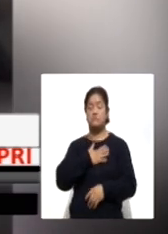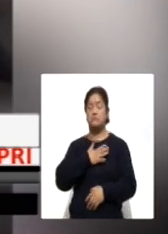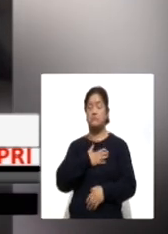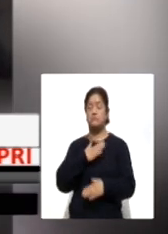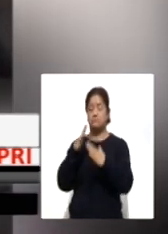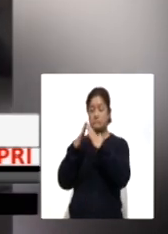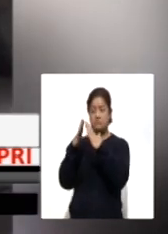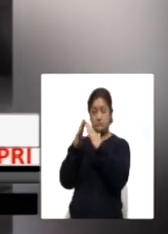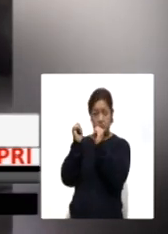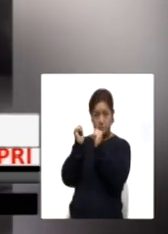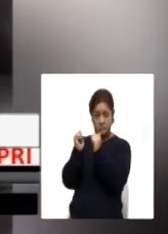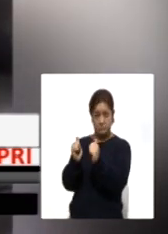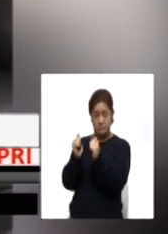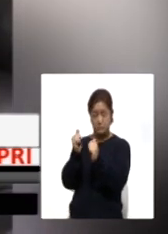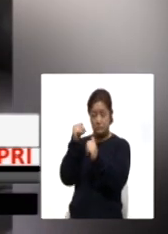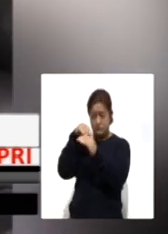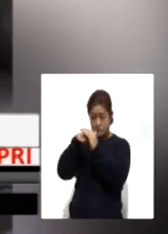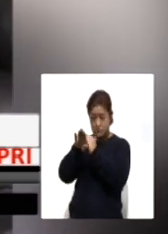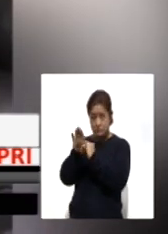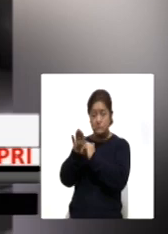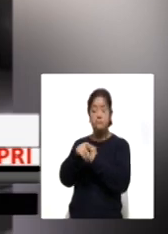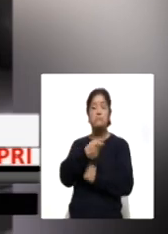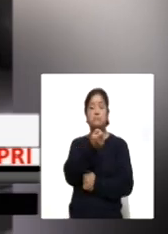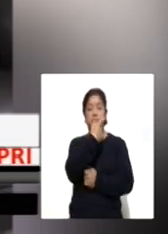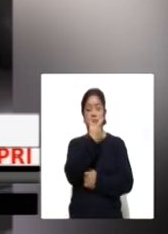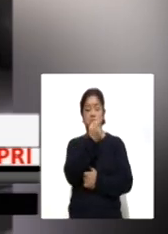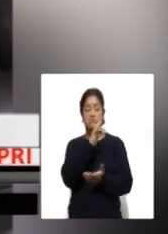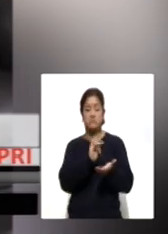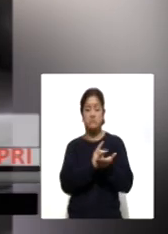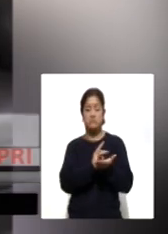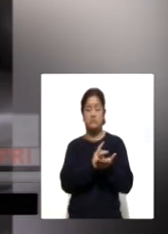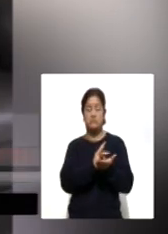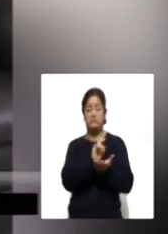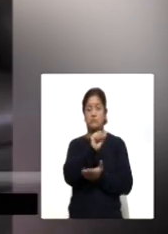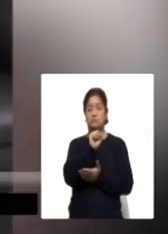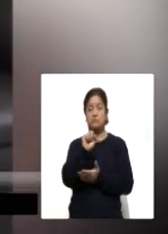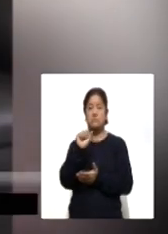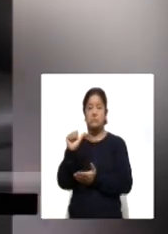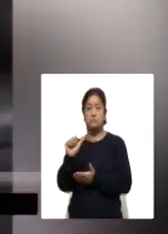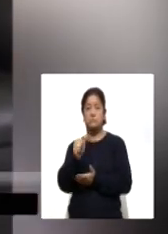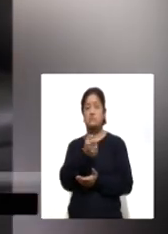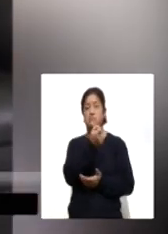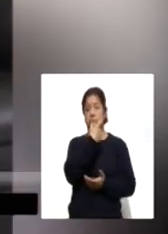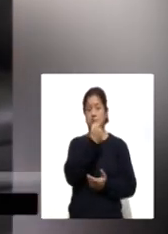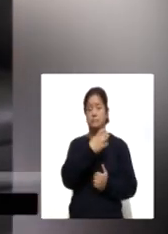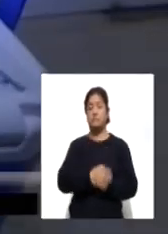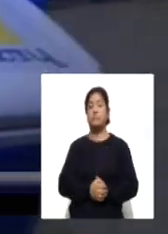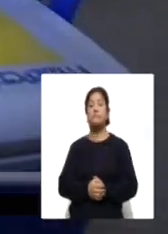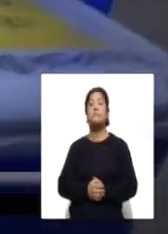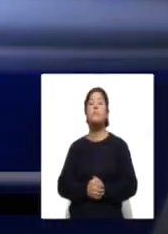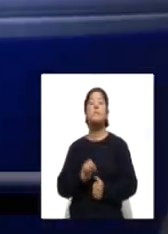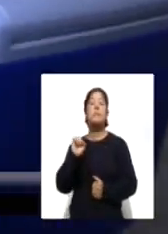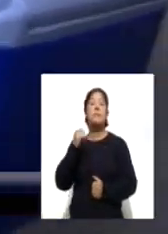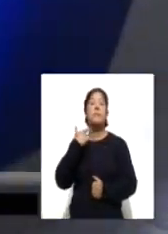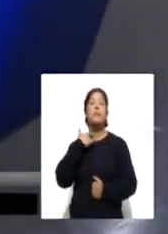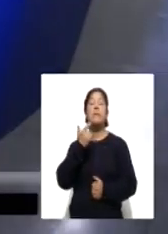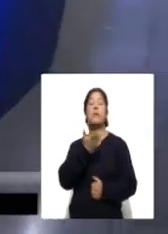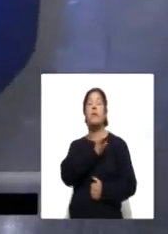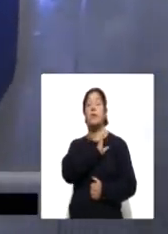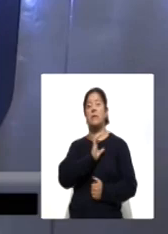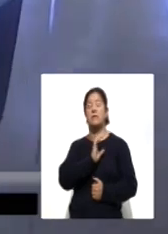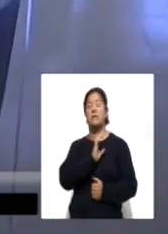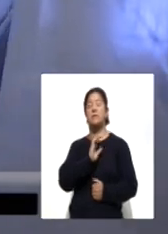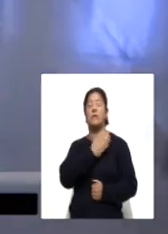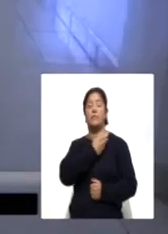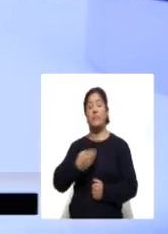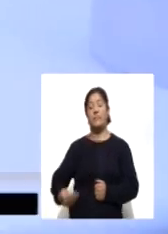resguardada, estoy aislada y tomando los medicamentos que marca la Secretaría de Salud. La exalcaldesa de Tlaxcala detalló que dará